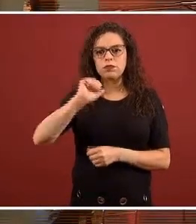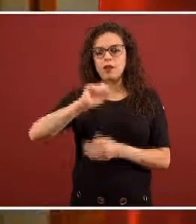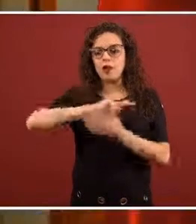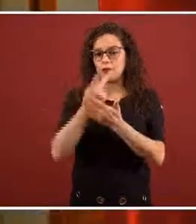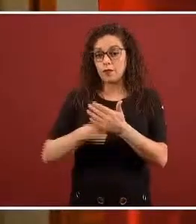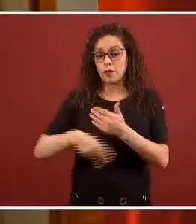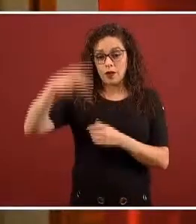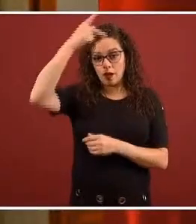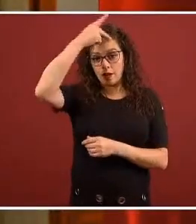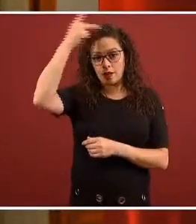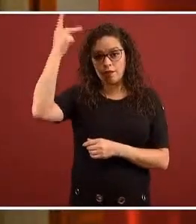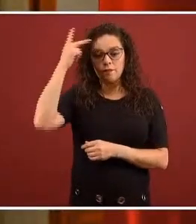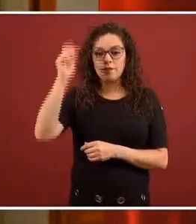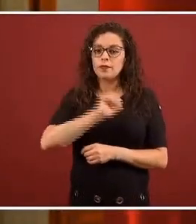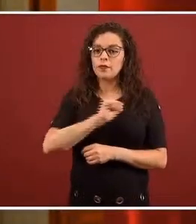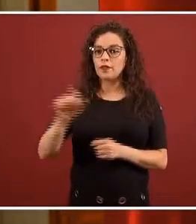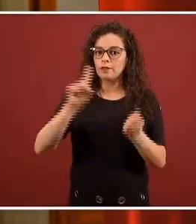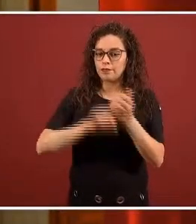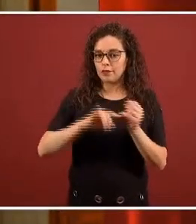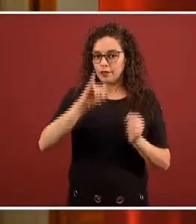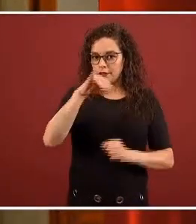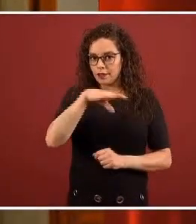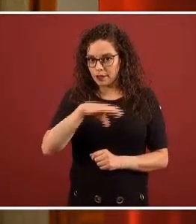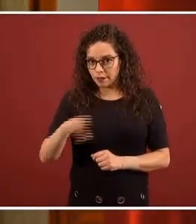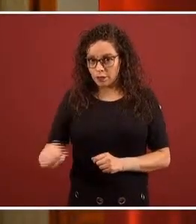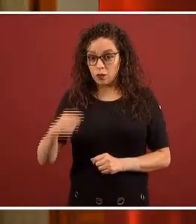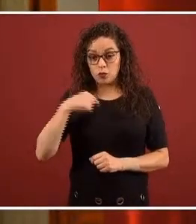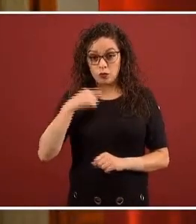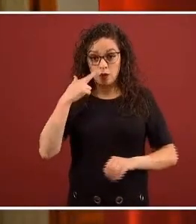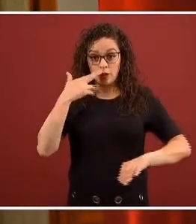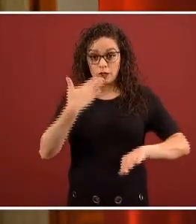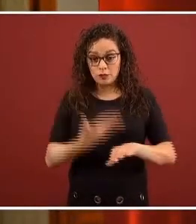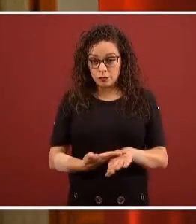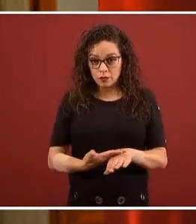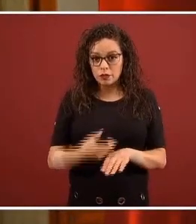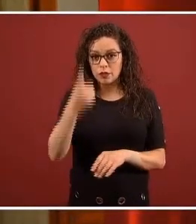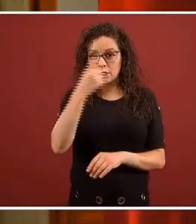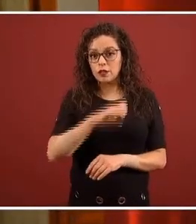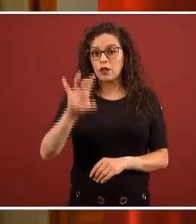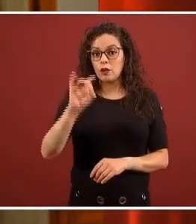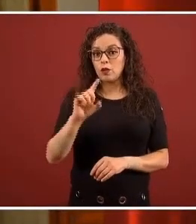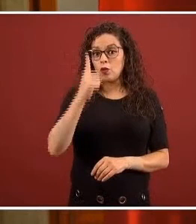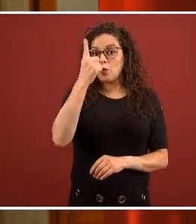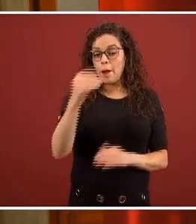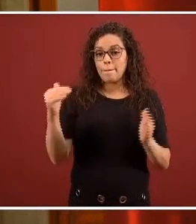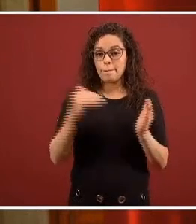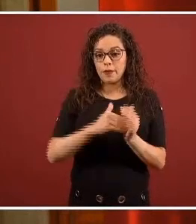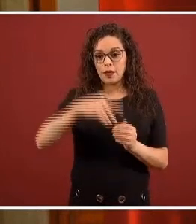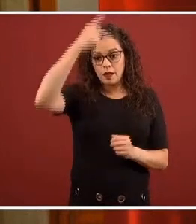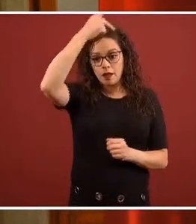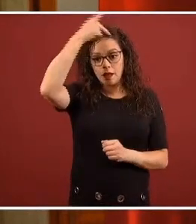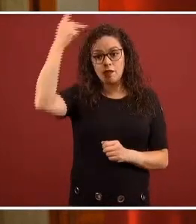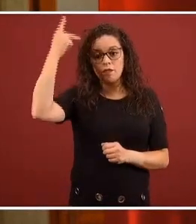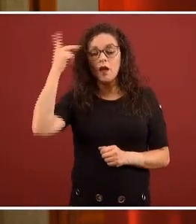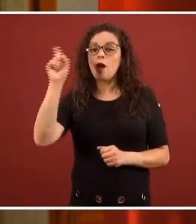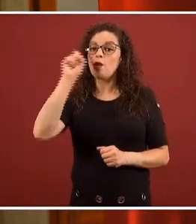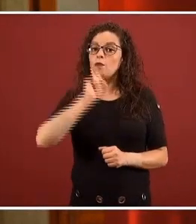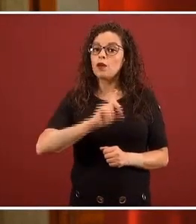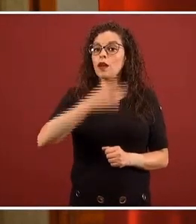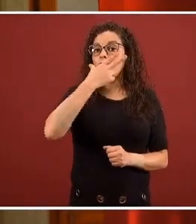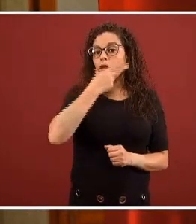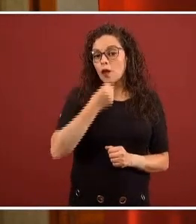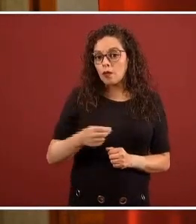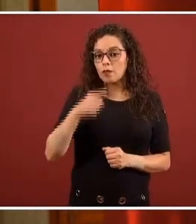Enfermería en el Instituto Mexicano del Seguro Social. Tengo a mi cargo a 131,000 enfermeras y enfermeros que